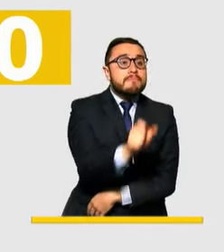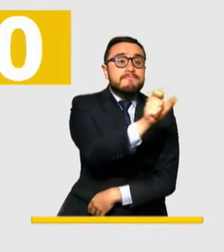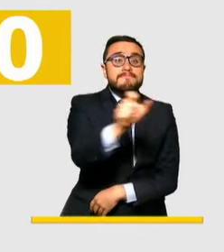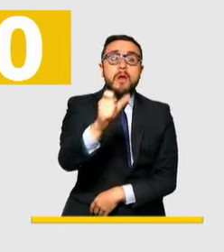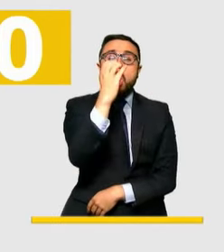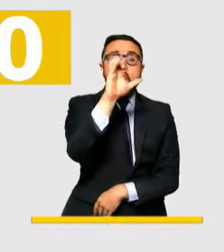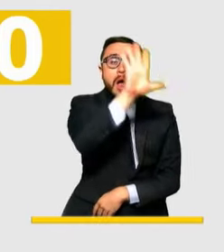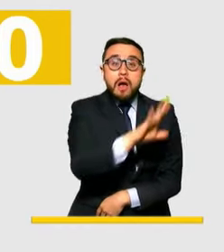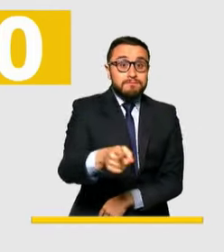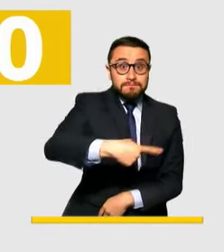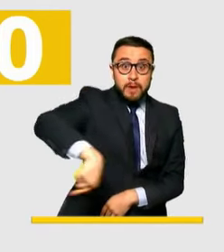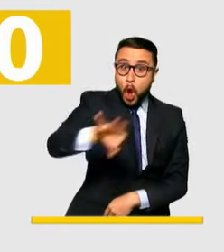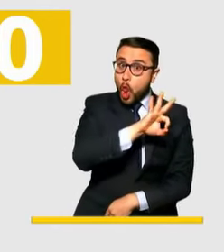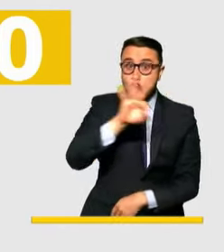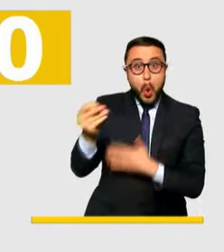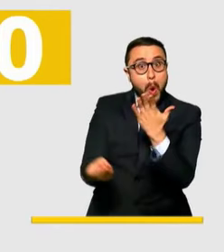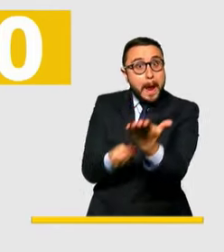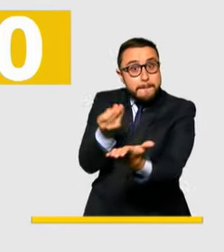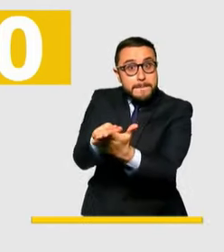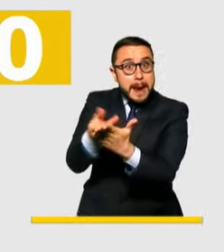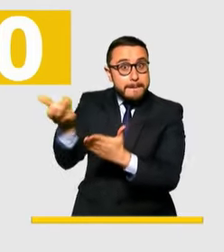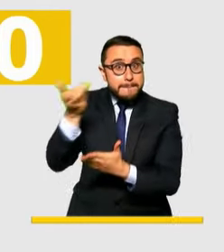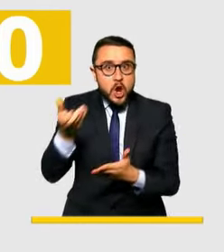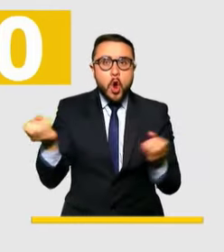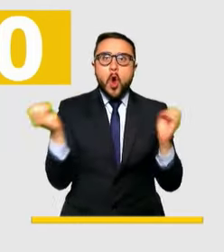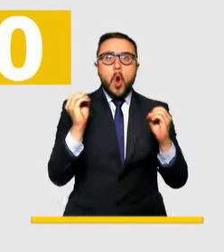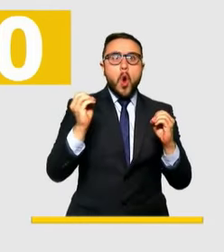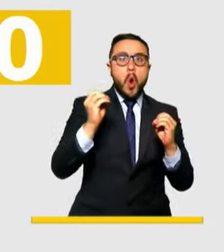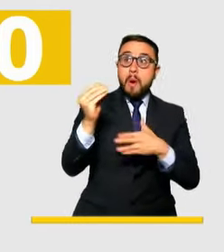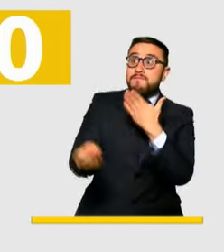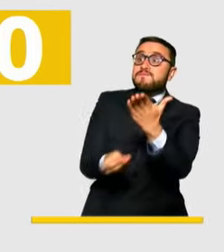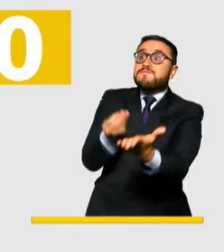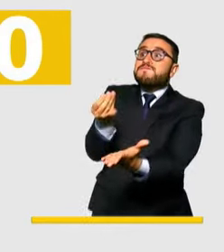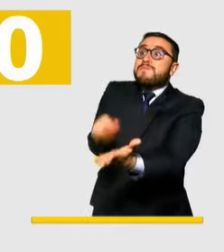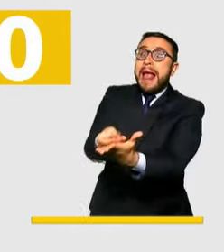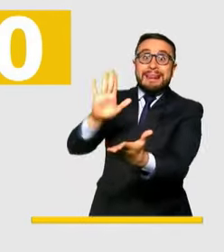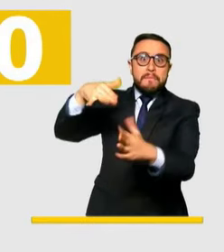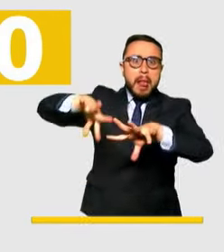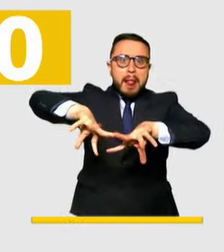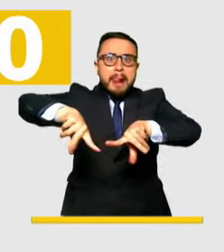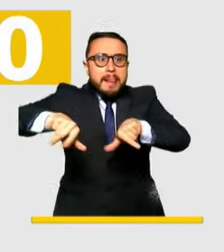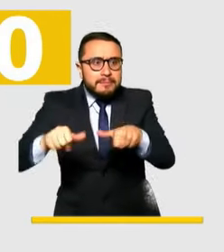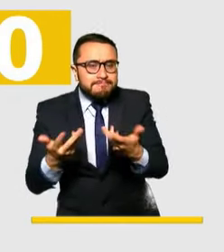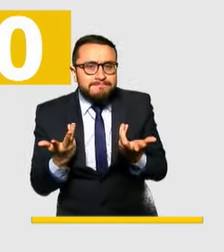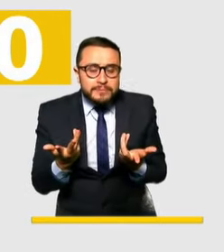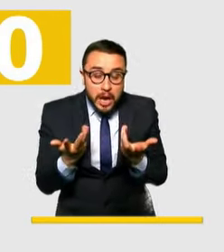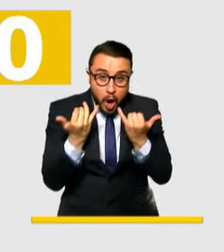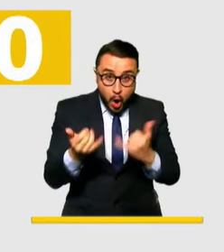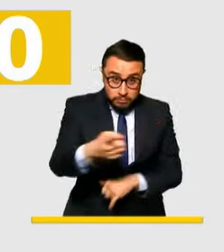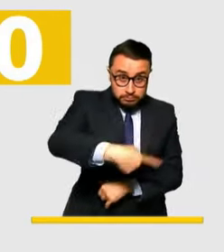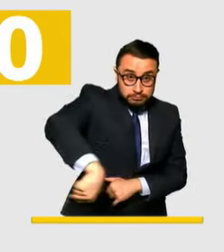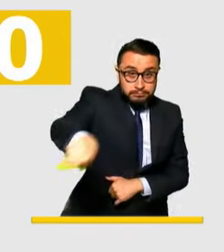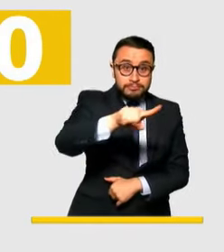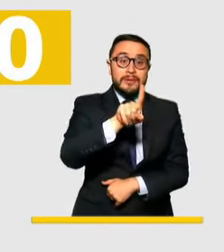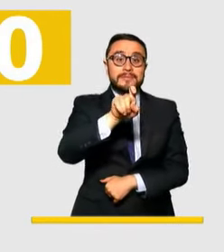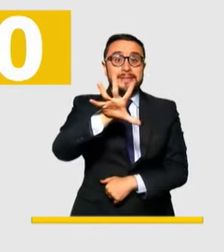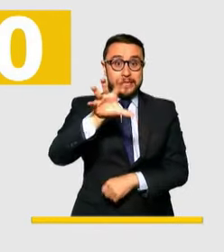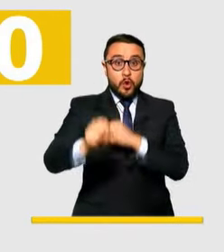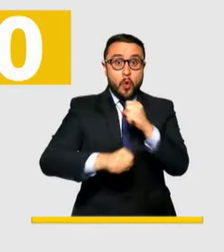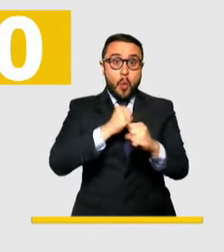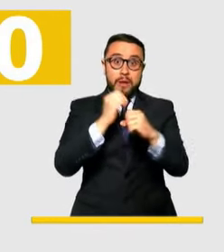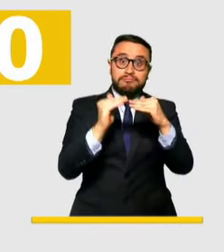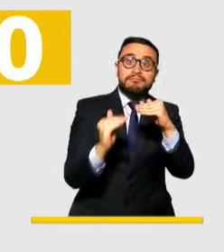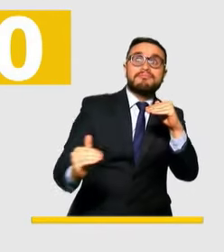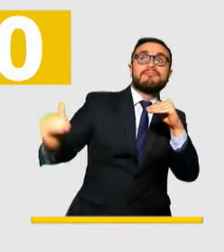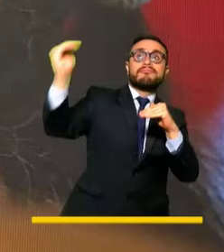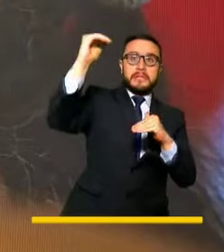que no cotizaron nunca o le robaron las cotizaciones y hoy tienen más de 65 años.